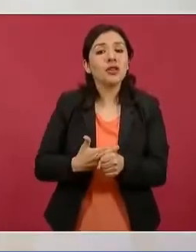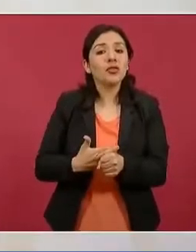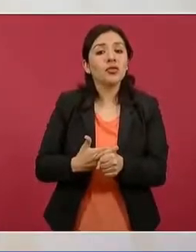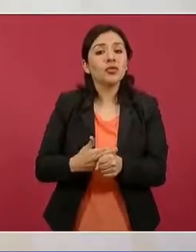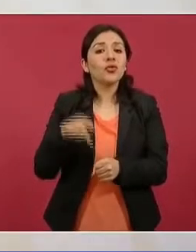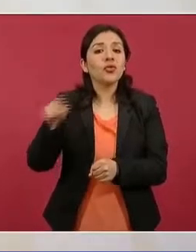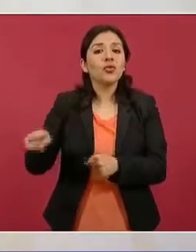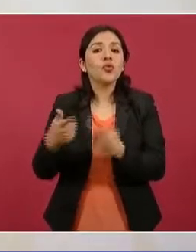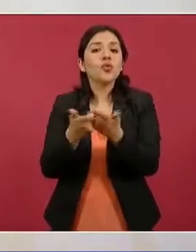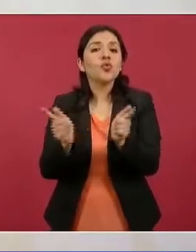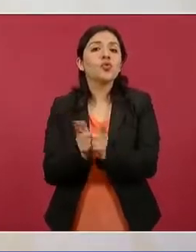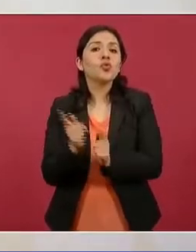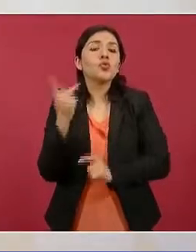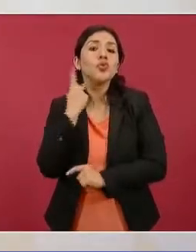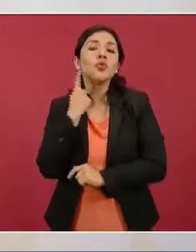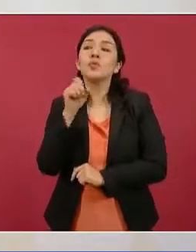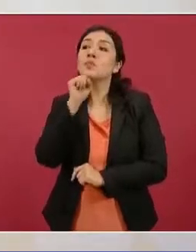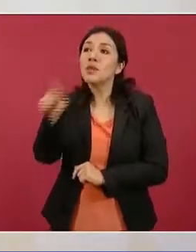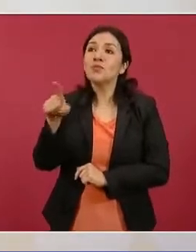el partido en la presidencia.